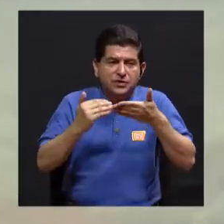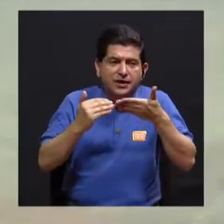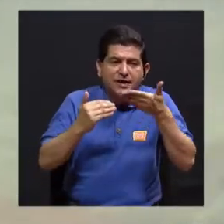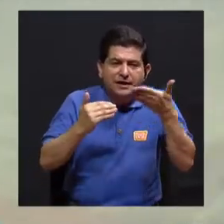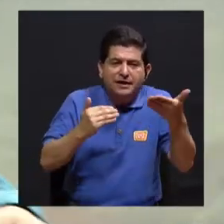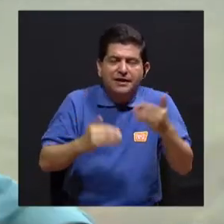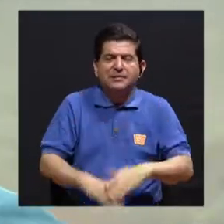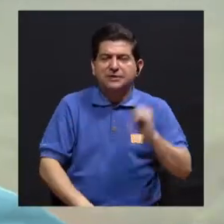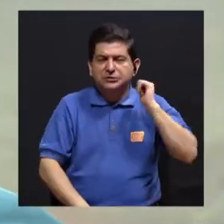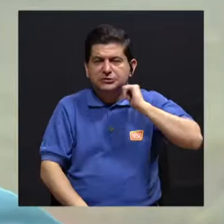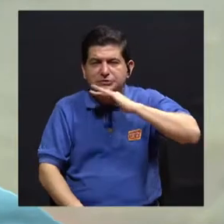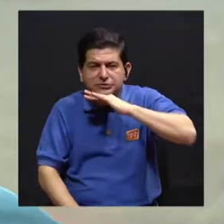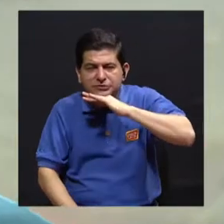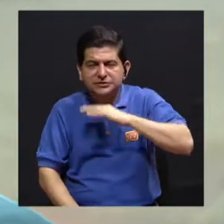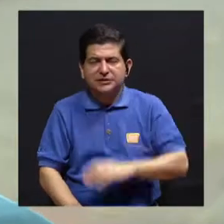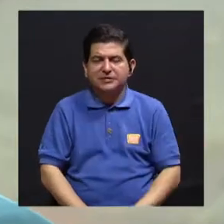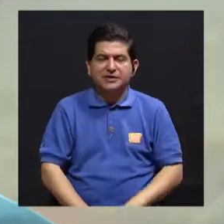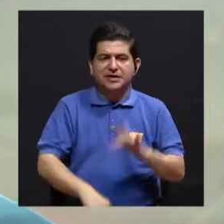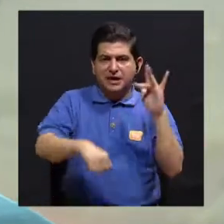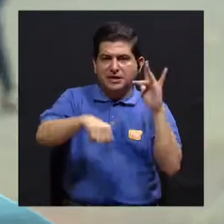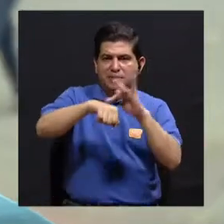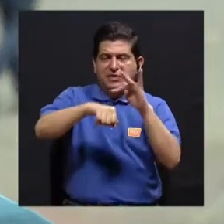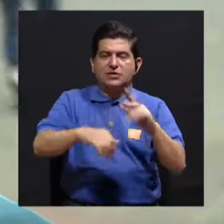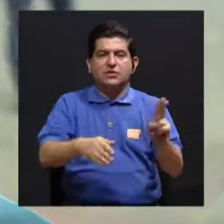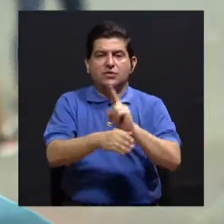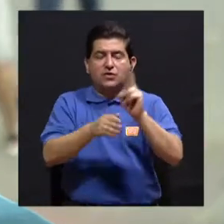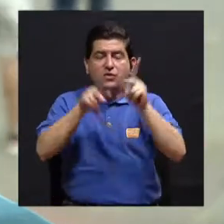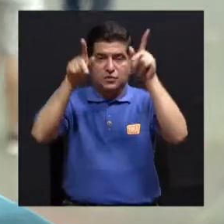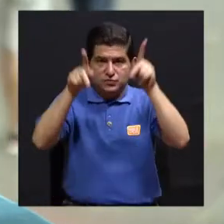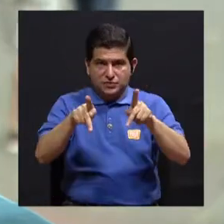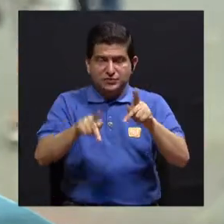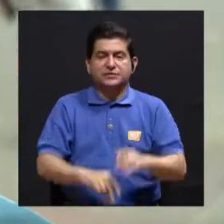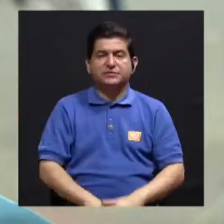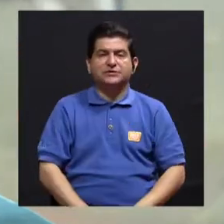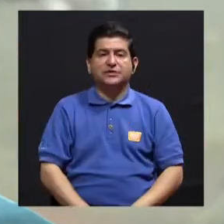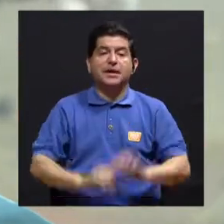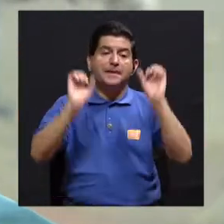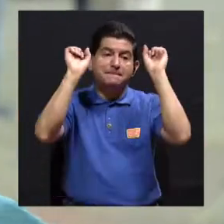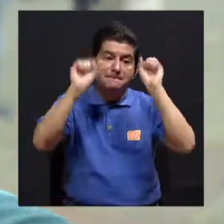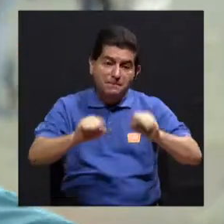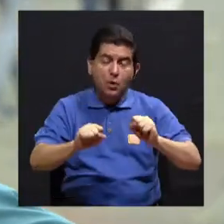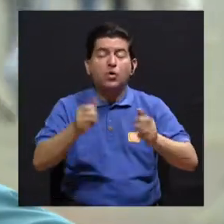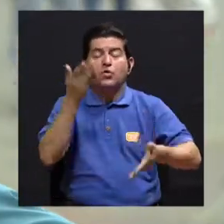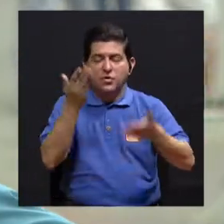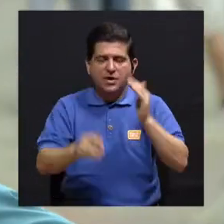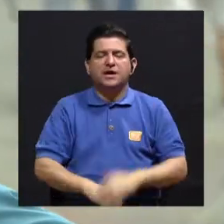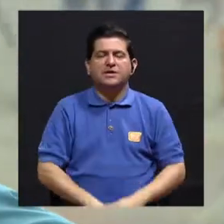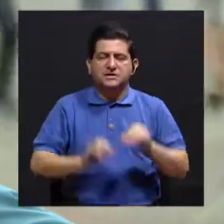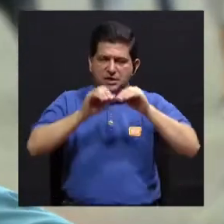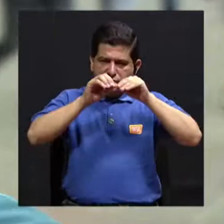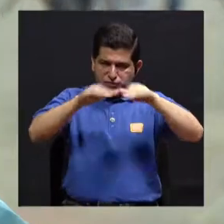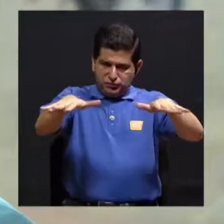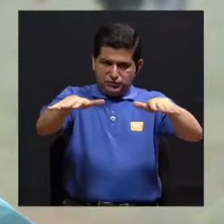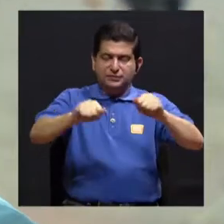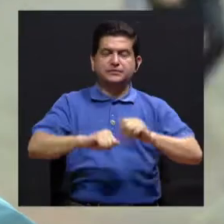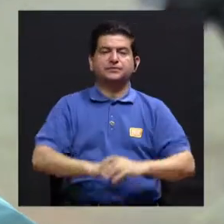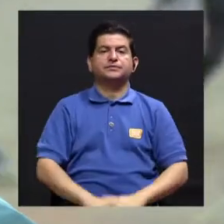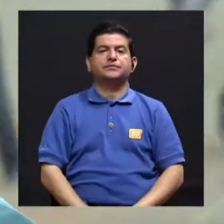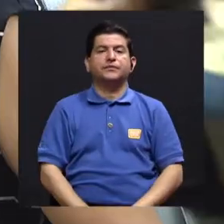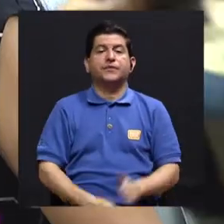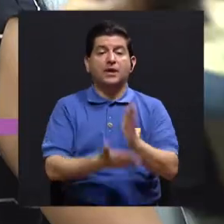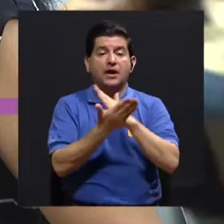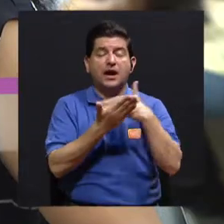o instrumento, digamos, que esté contaminado con ellos, de reciente uso por una persona infectada, pues puede contagiar.